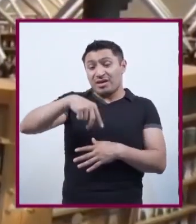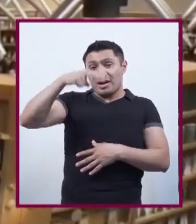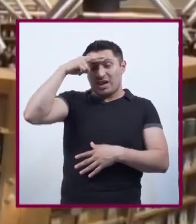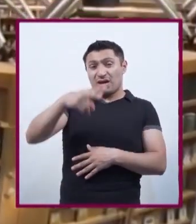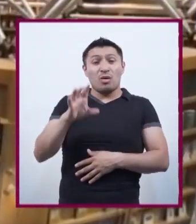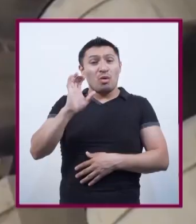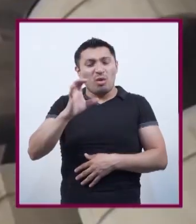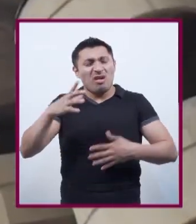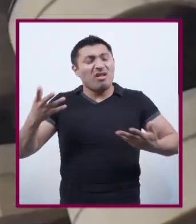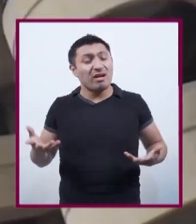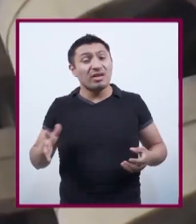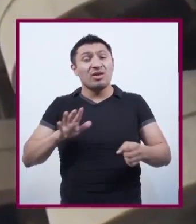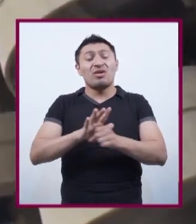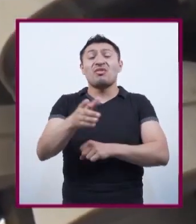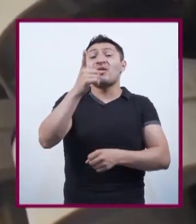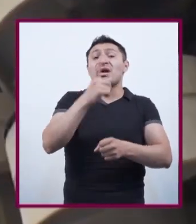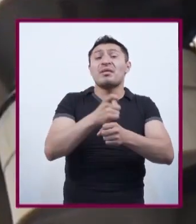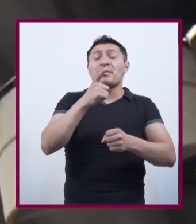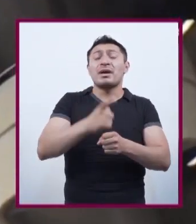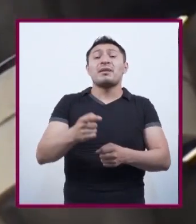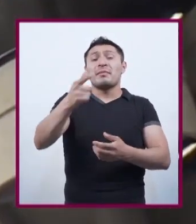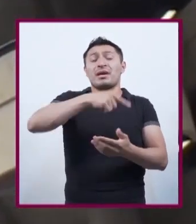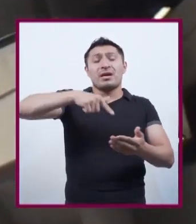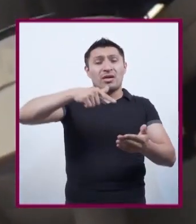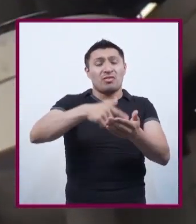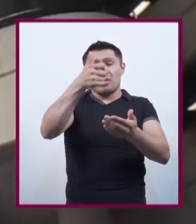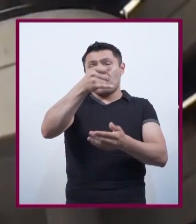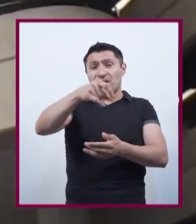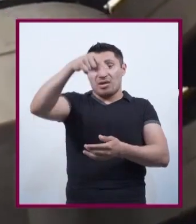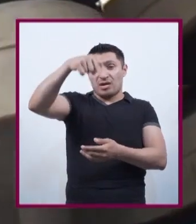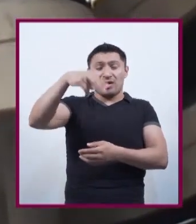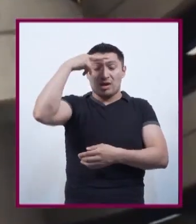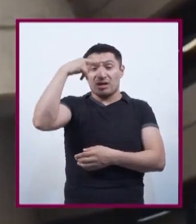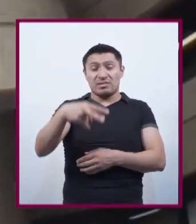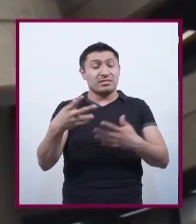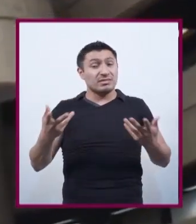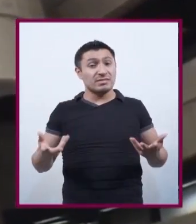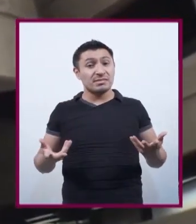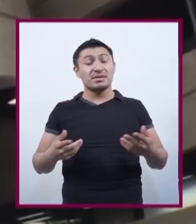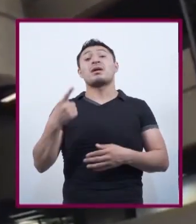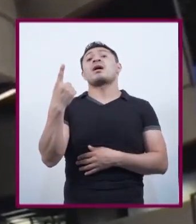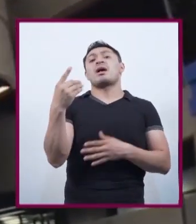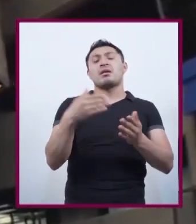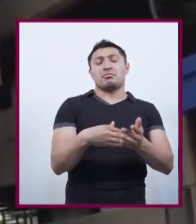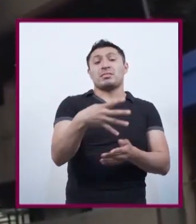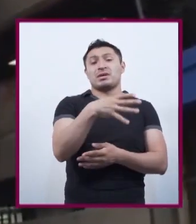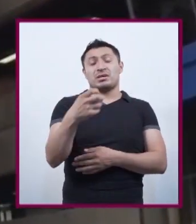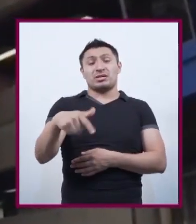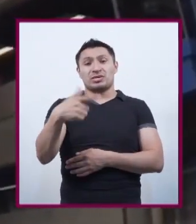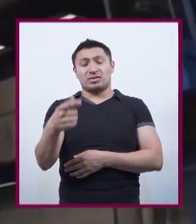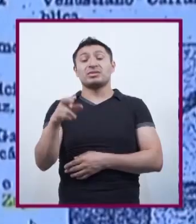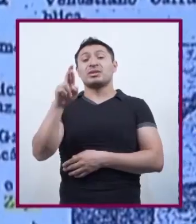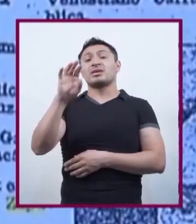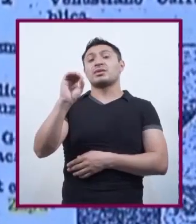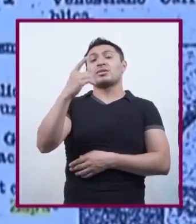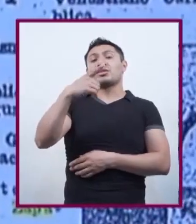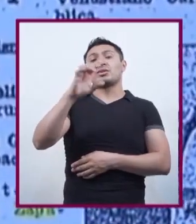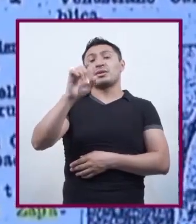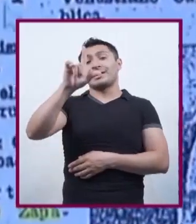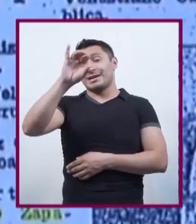esta valiosa caja en México? ¿Cuál fue la primera hemeroteca de nuestro país?